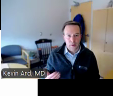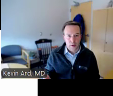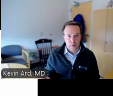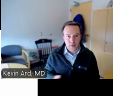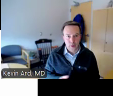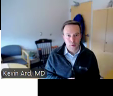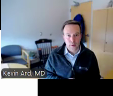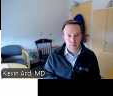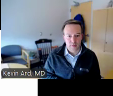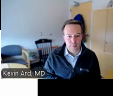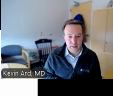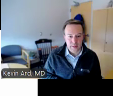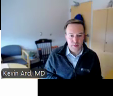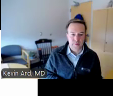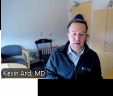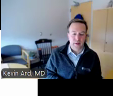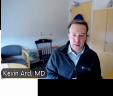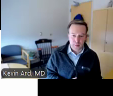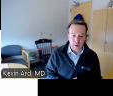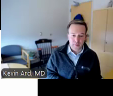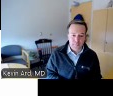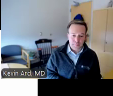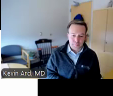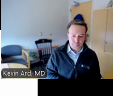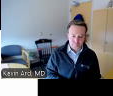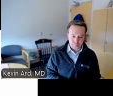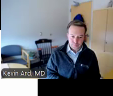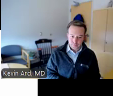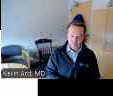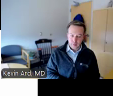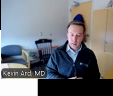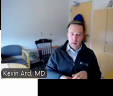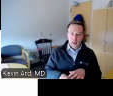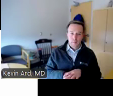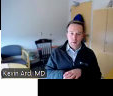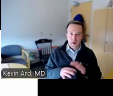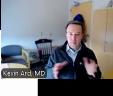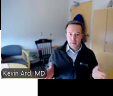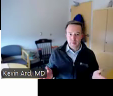o cuando se van a embarazar y las preocupaciones de esto, aunque